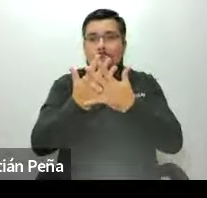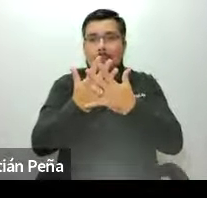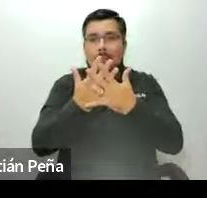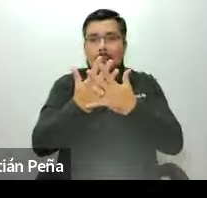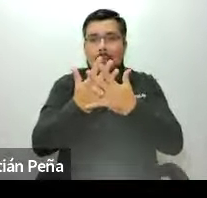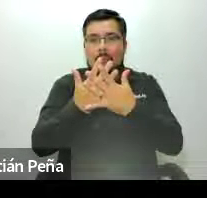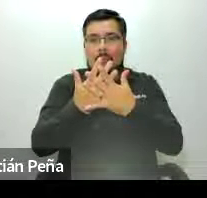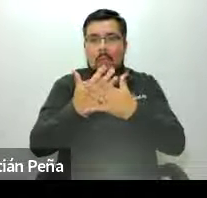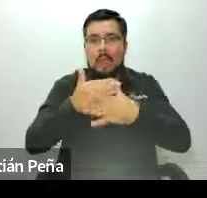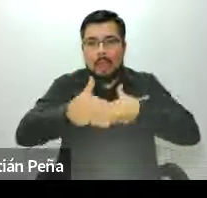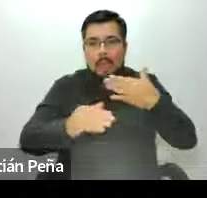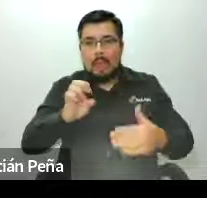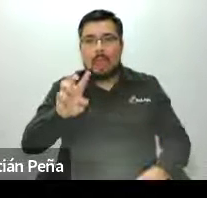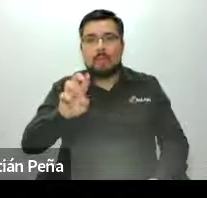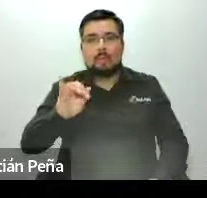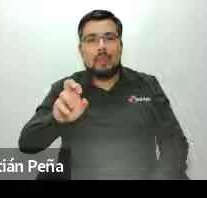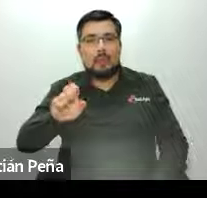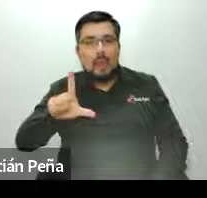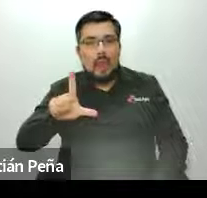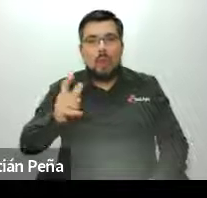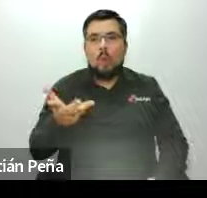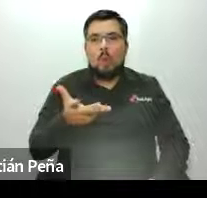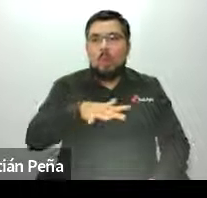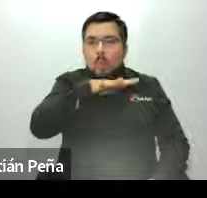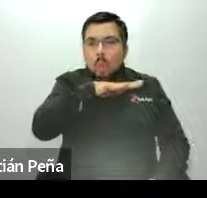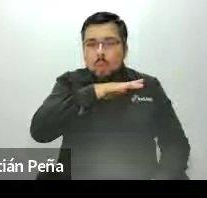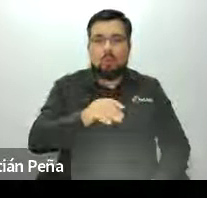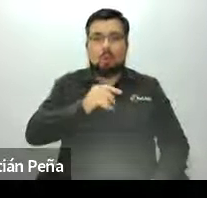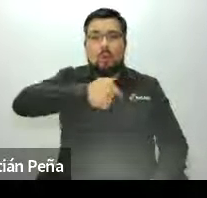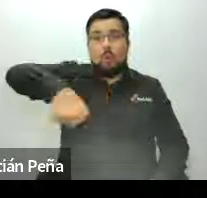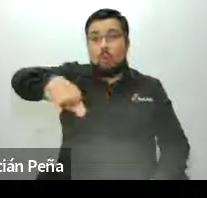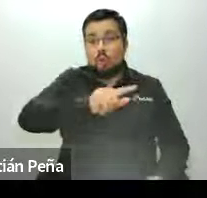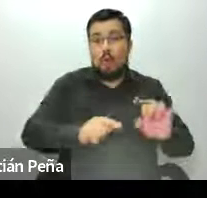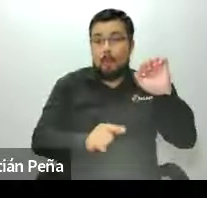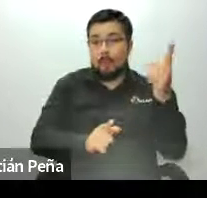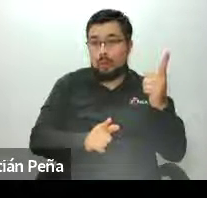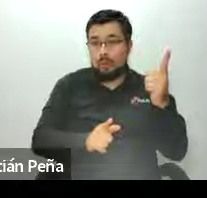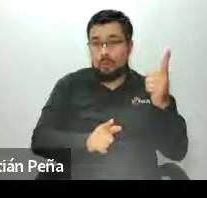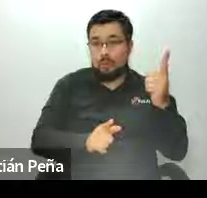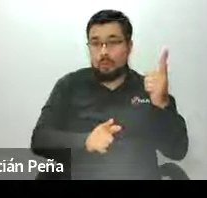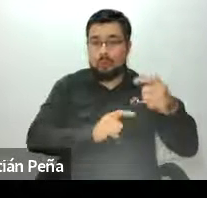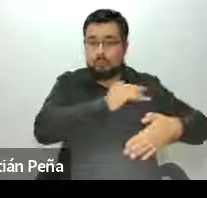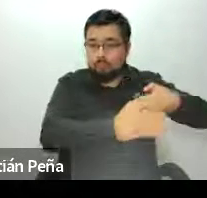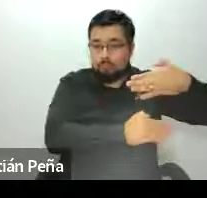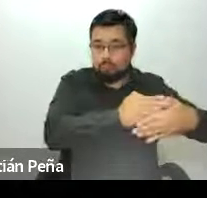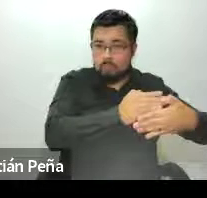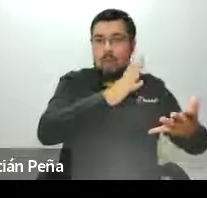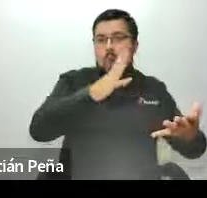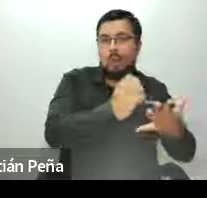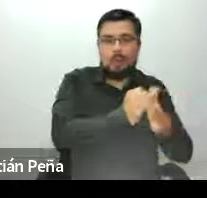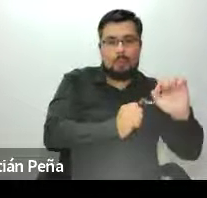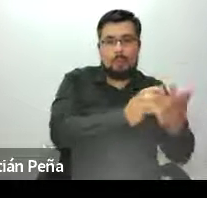claros, que nosotros llegamos de primero a sexto en la priorización, pero lo que han hecho las escuelas ha